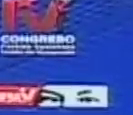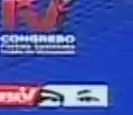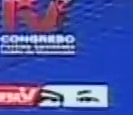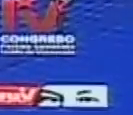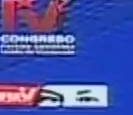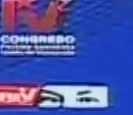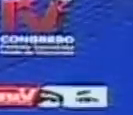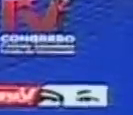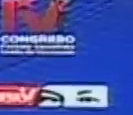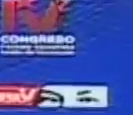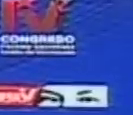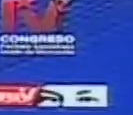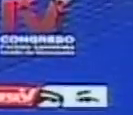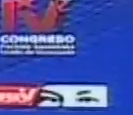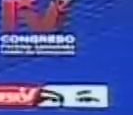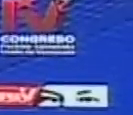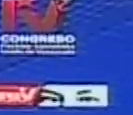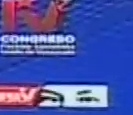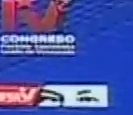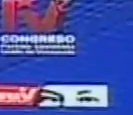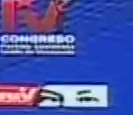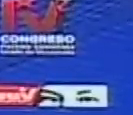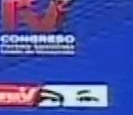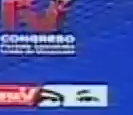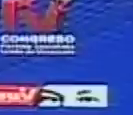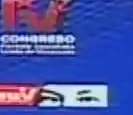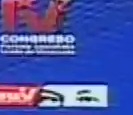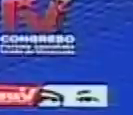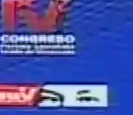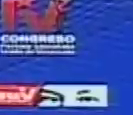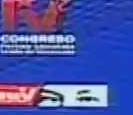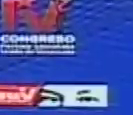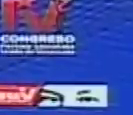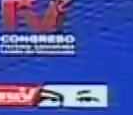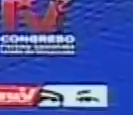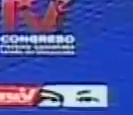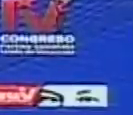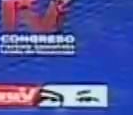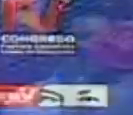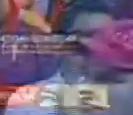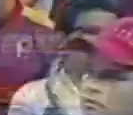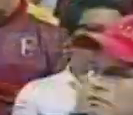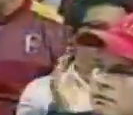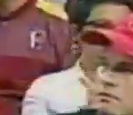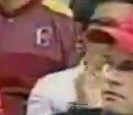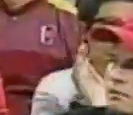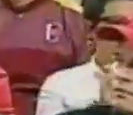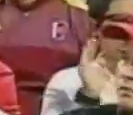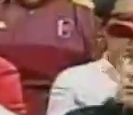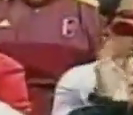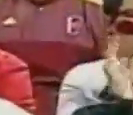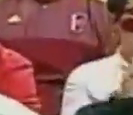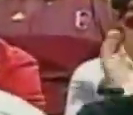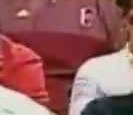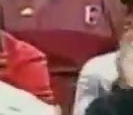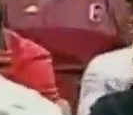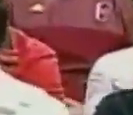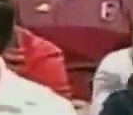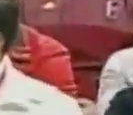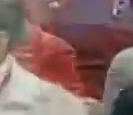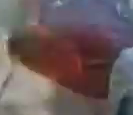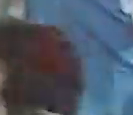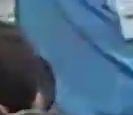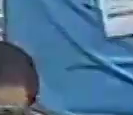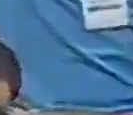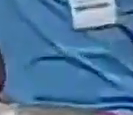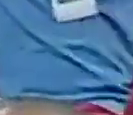desaparecer definitivamente para dar paso a una nueva estructura de liderazgo de calle, de comunidad y